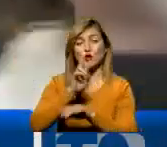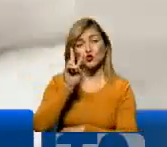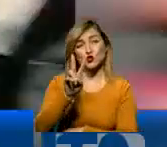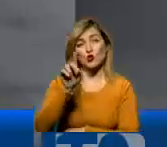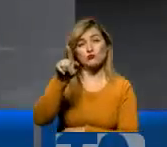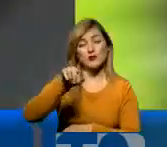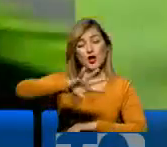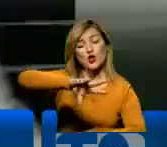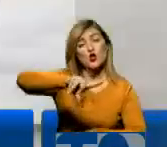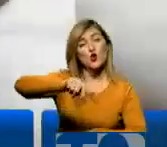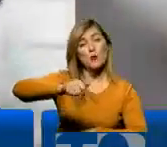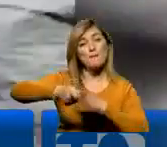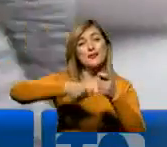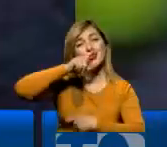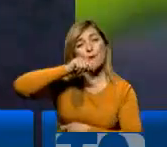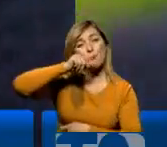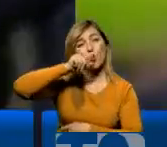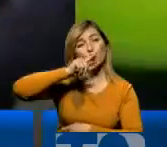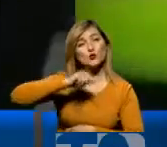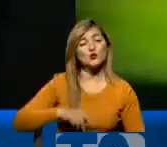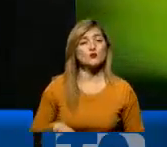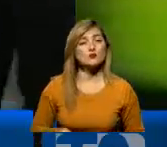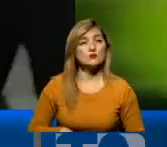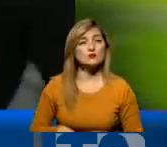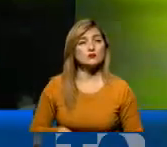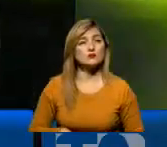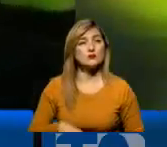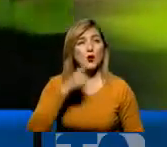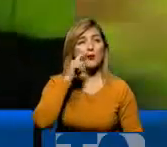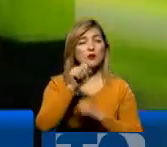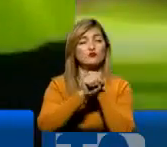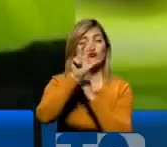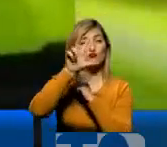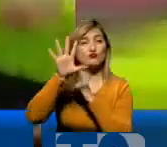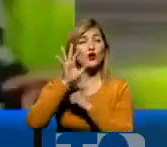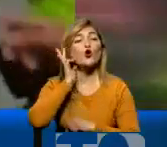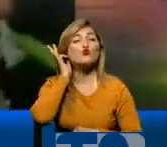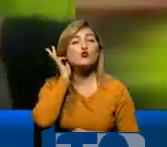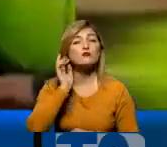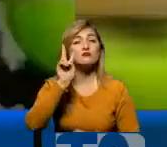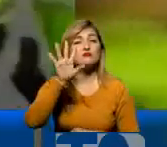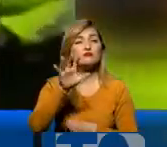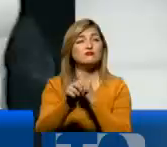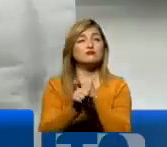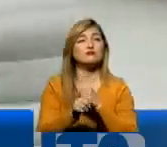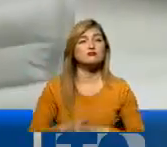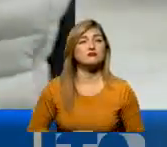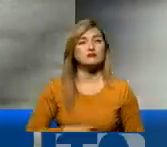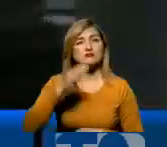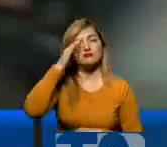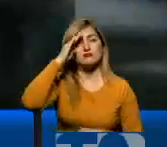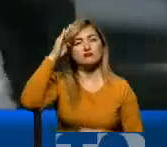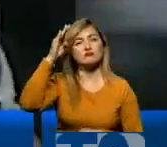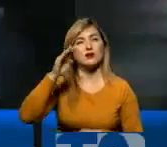este local de venta de pollos en el sector. El hombre tiene 35 años y la mujer 25. La policía, luego